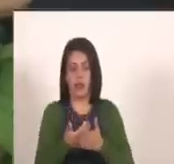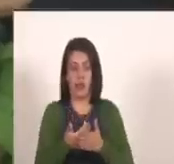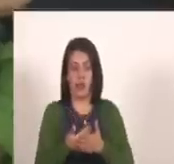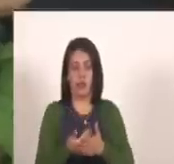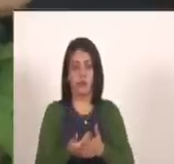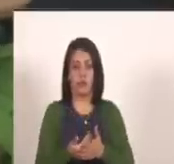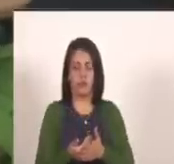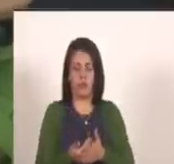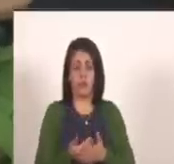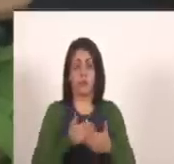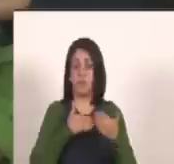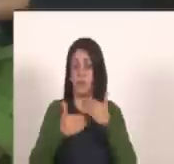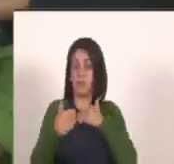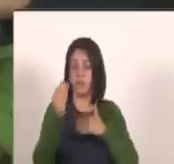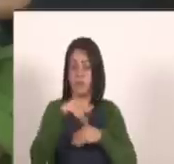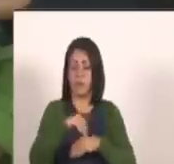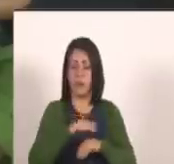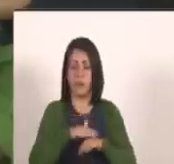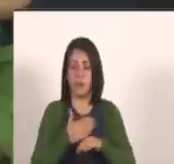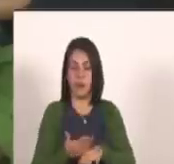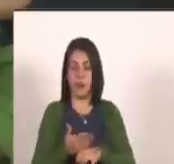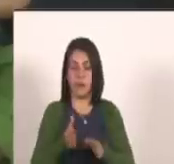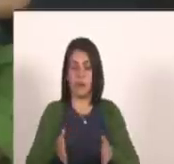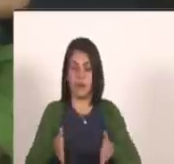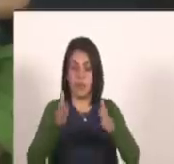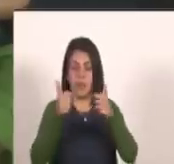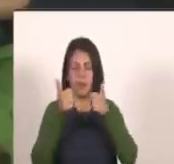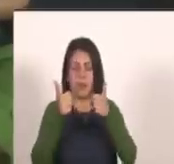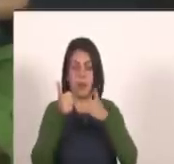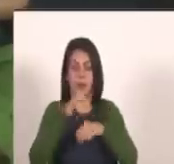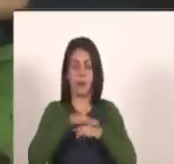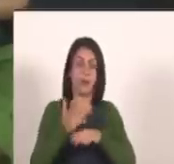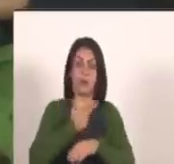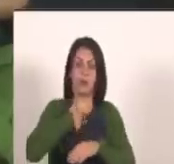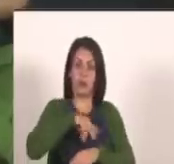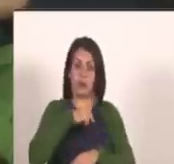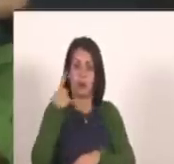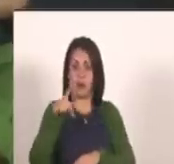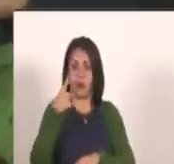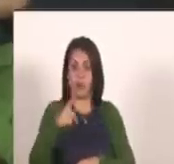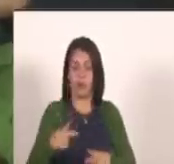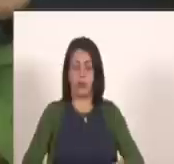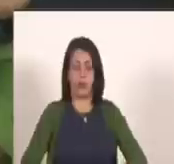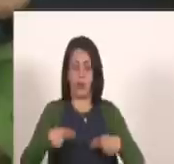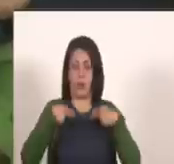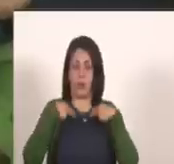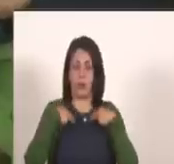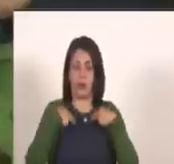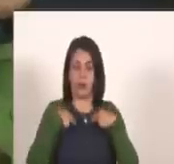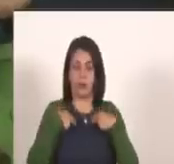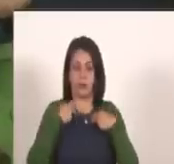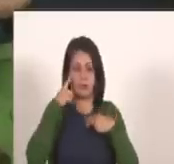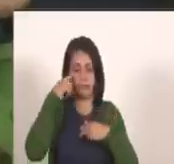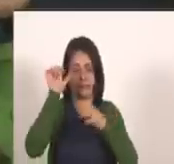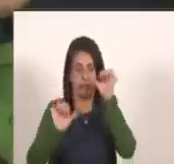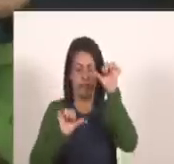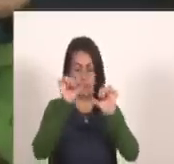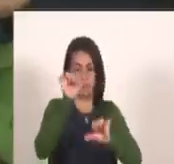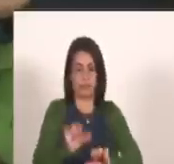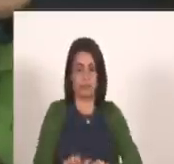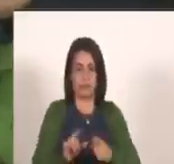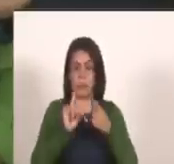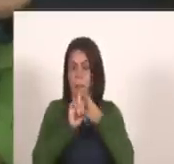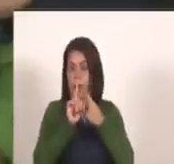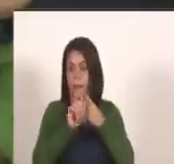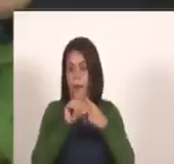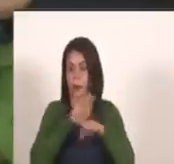que nos vamos más allá por el sendero del bien, donde nuestros derechos humanos son calificados en